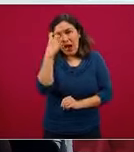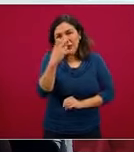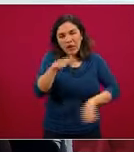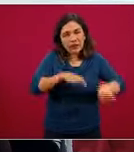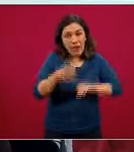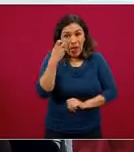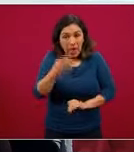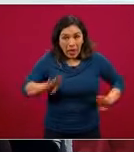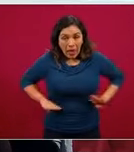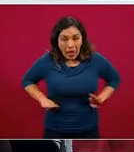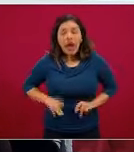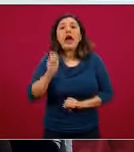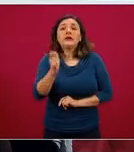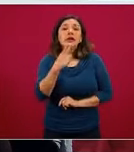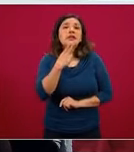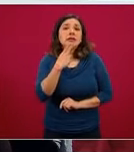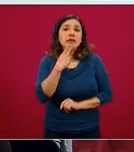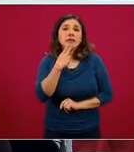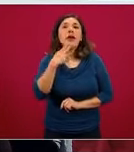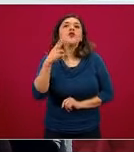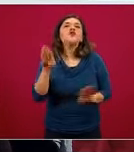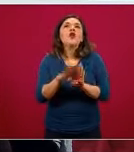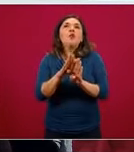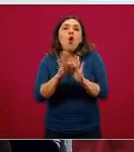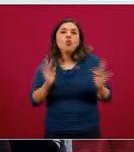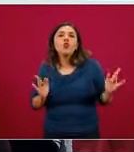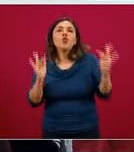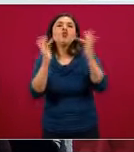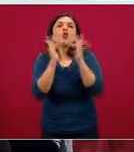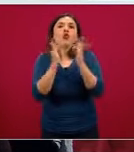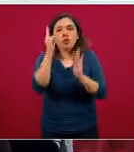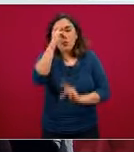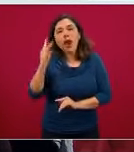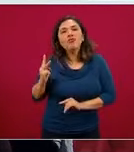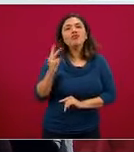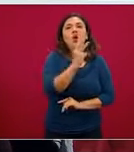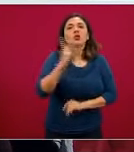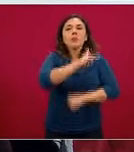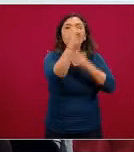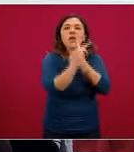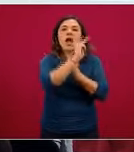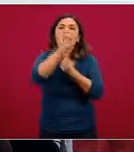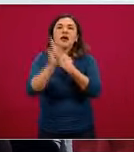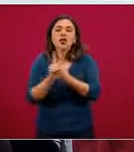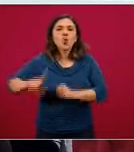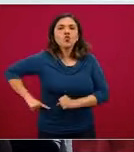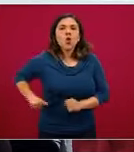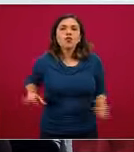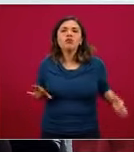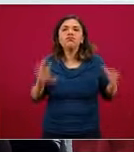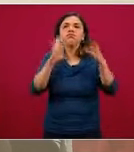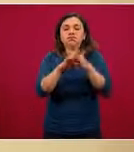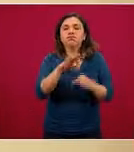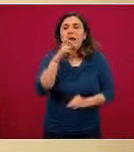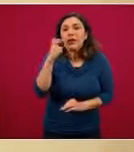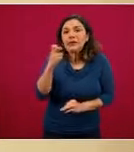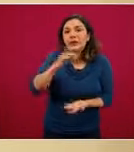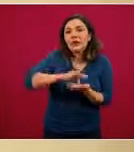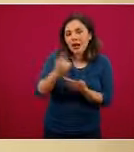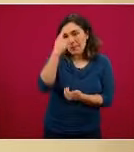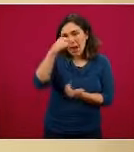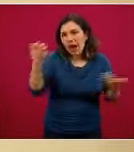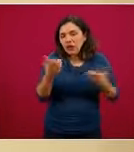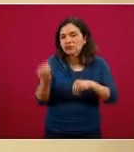y que sirve precisamente como este enlace entre las dos entidades gubernamentales para poder llevar a cabo